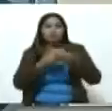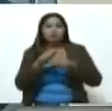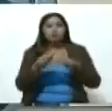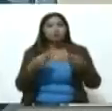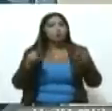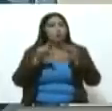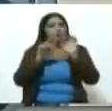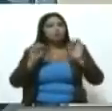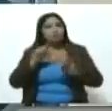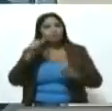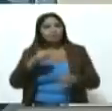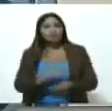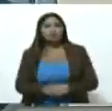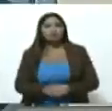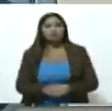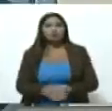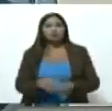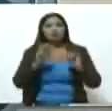también